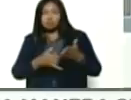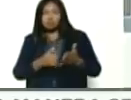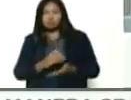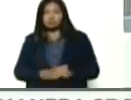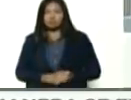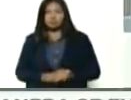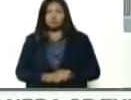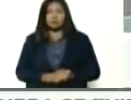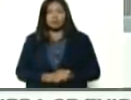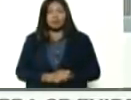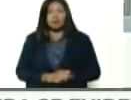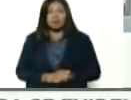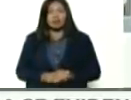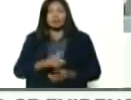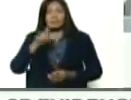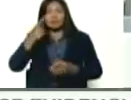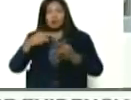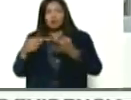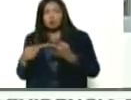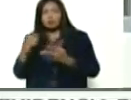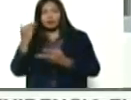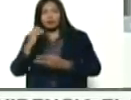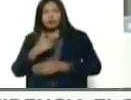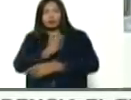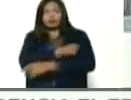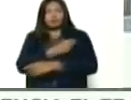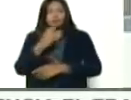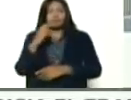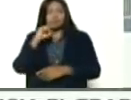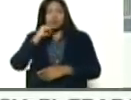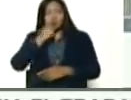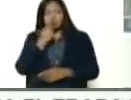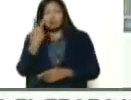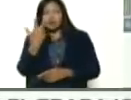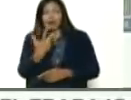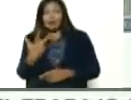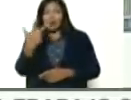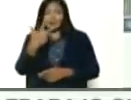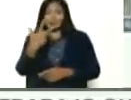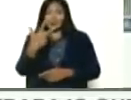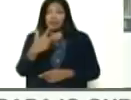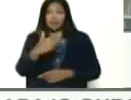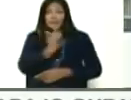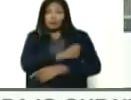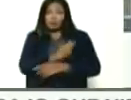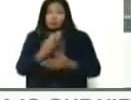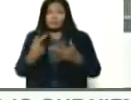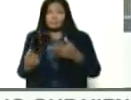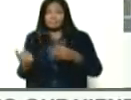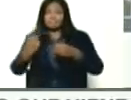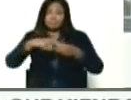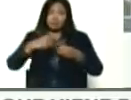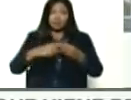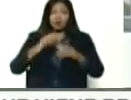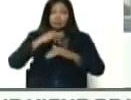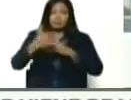light y para la activa corona tres vacunas de rusia que se suman al plan de vacunación de venezuela adelante